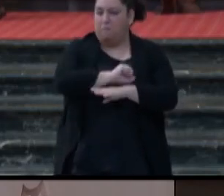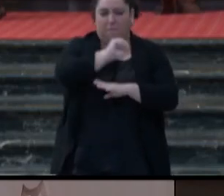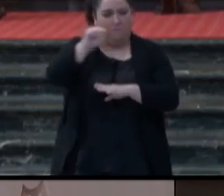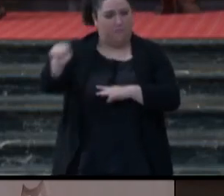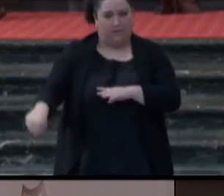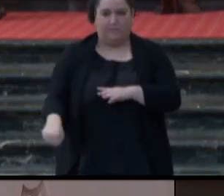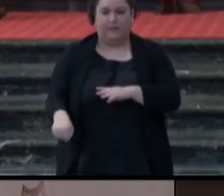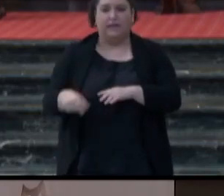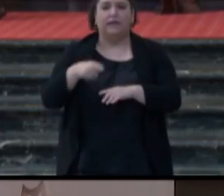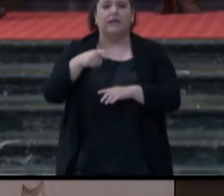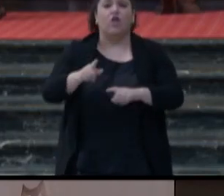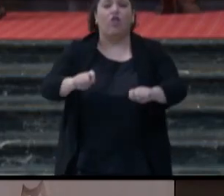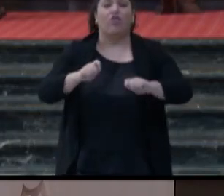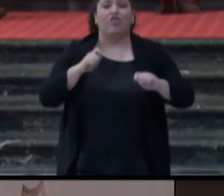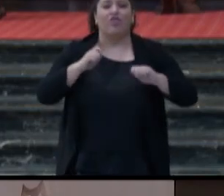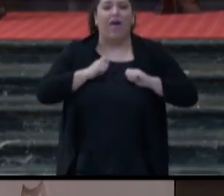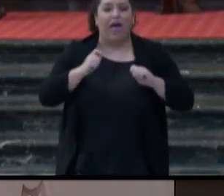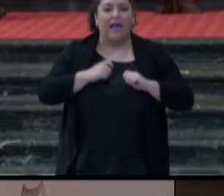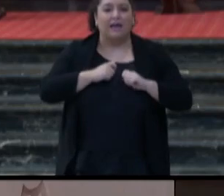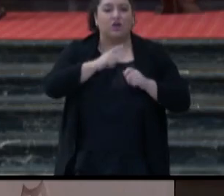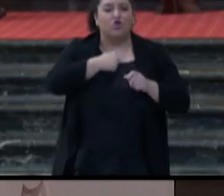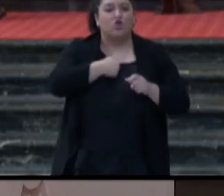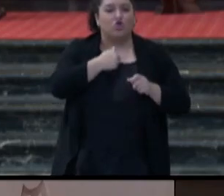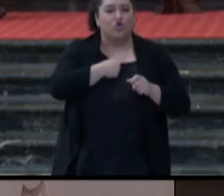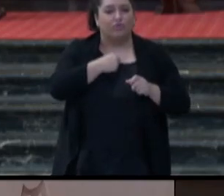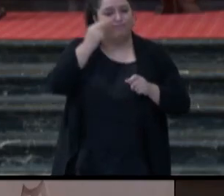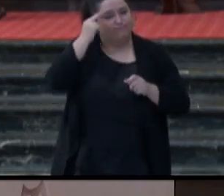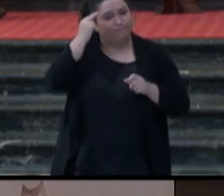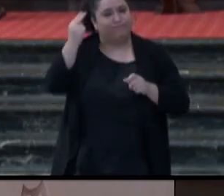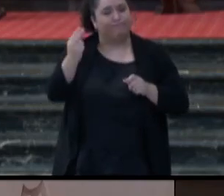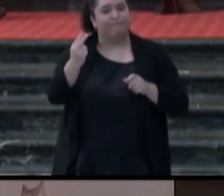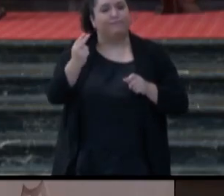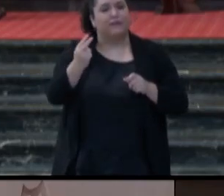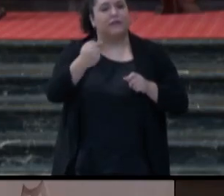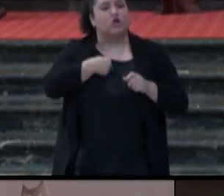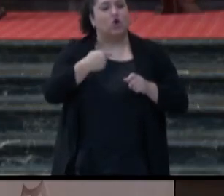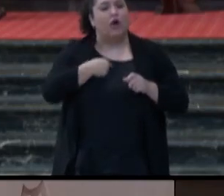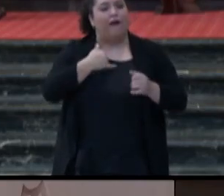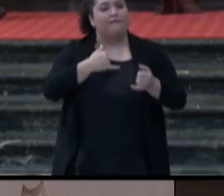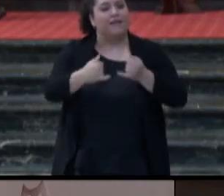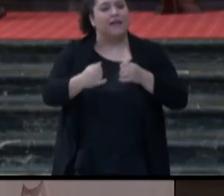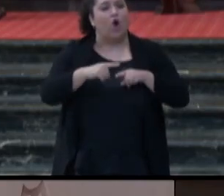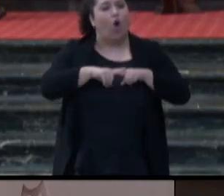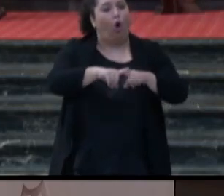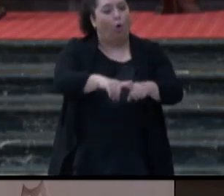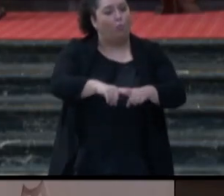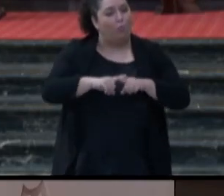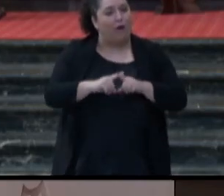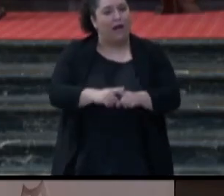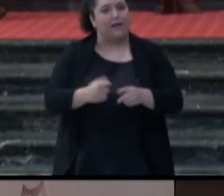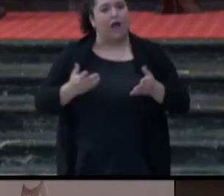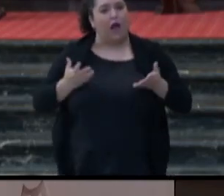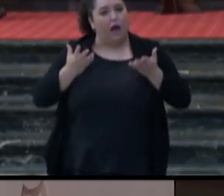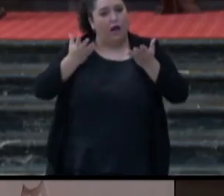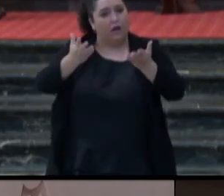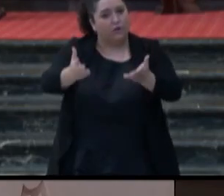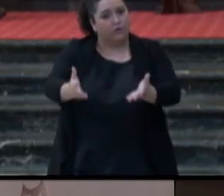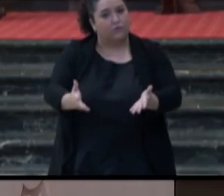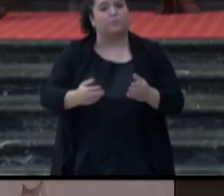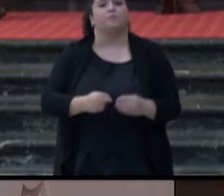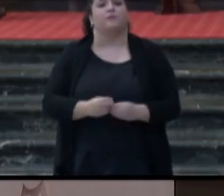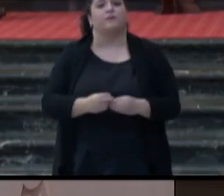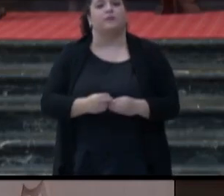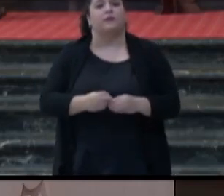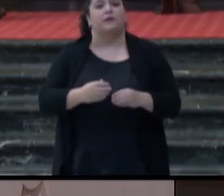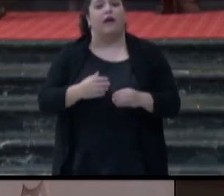que me hace salir de mí mismo para compartir para ayudar